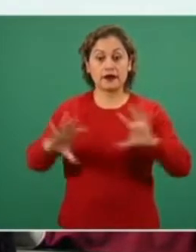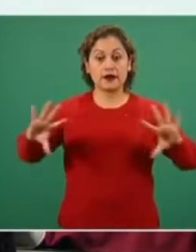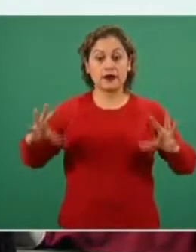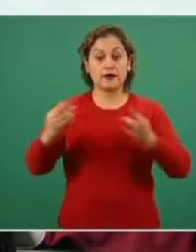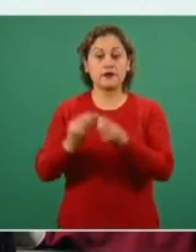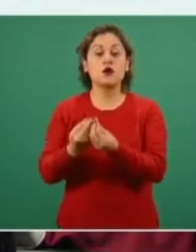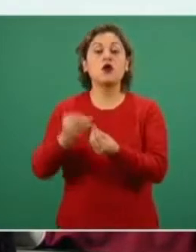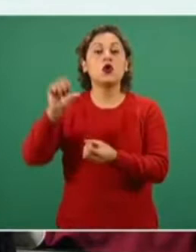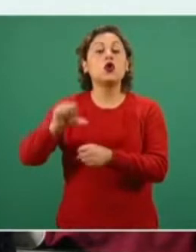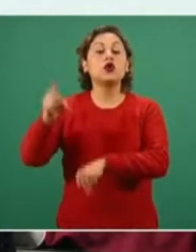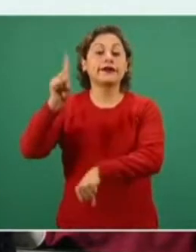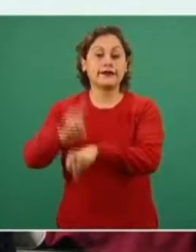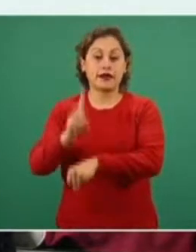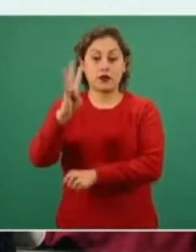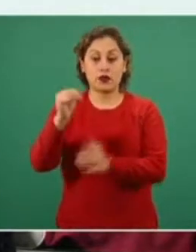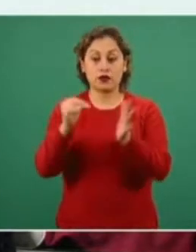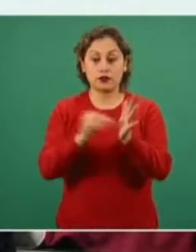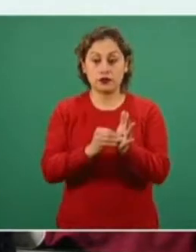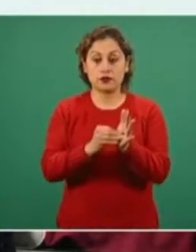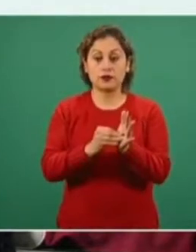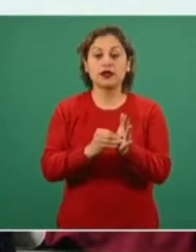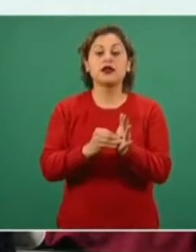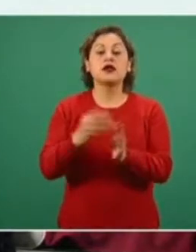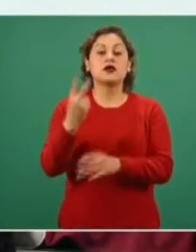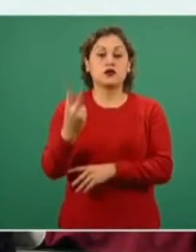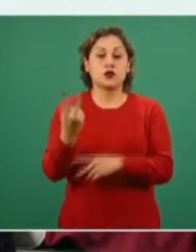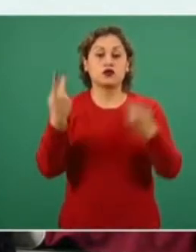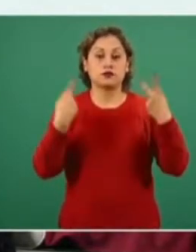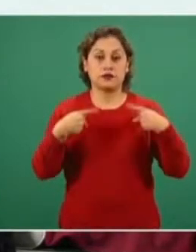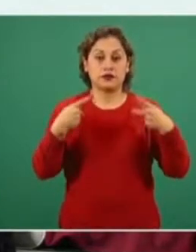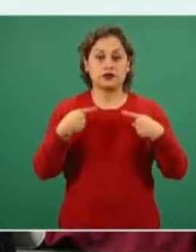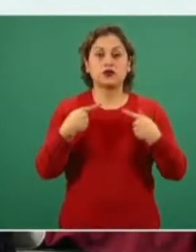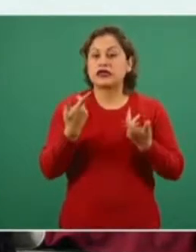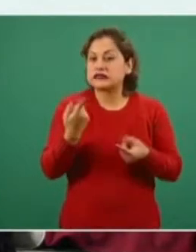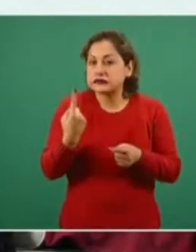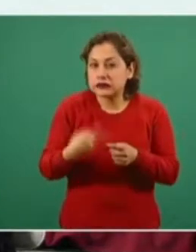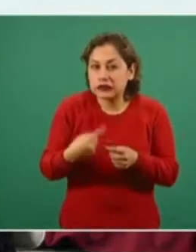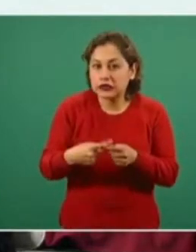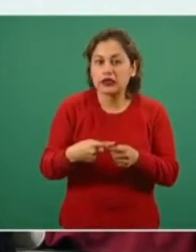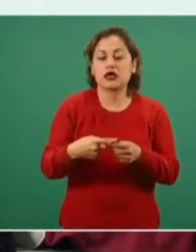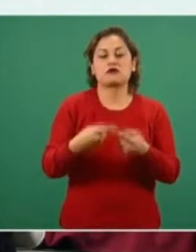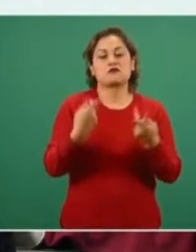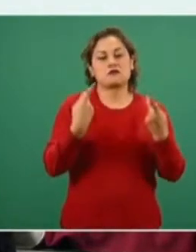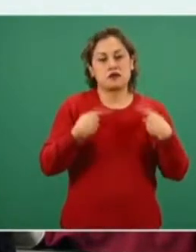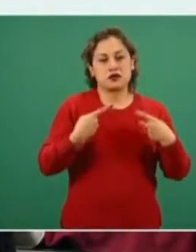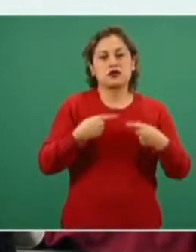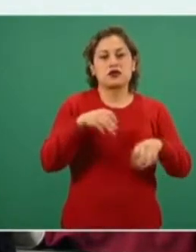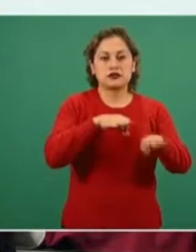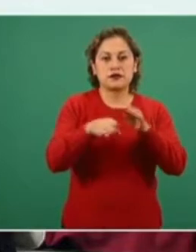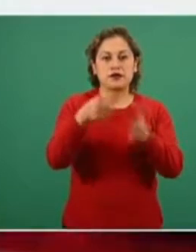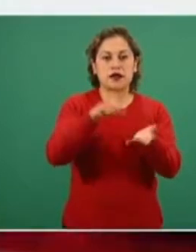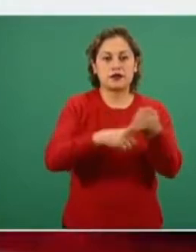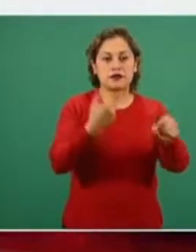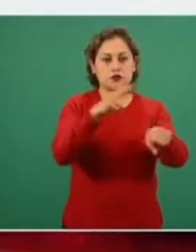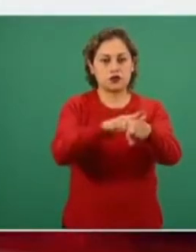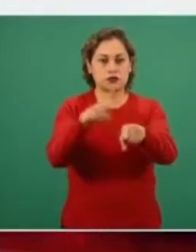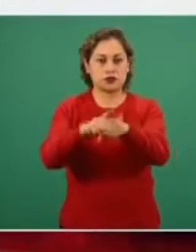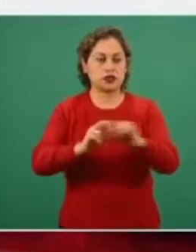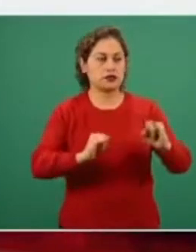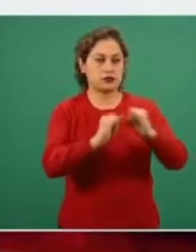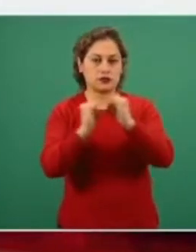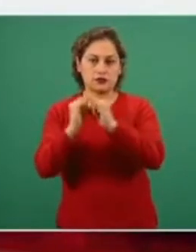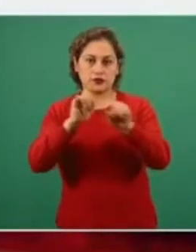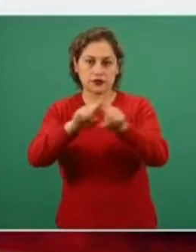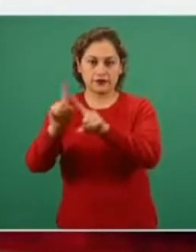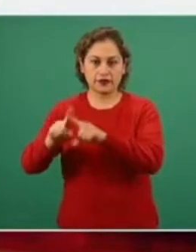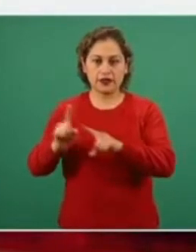personas, acuérdense, todos ellos personal de salud de todas las instituciones. El día que más se vacunó fue el